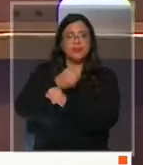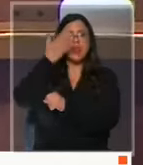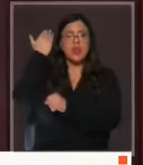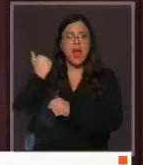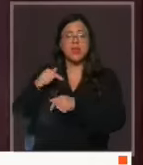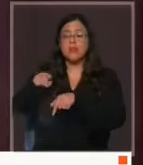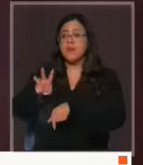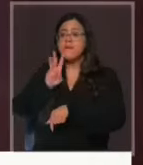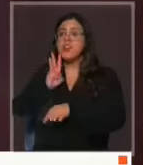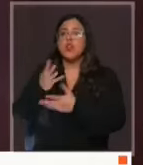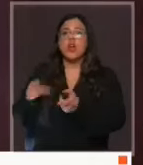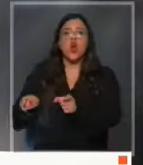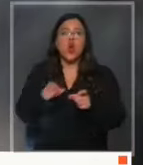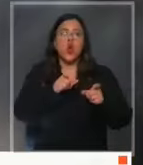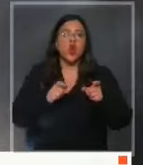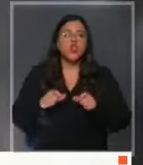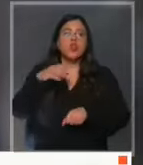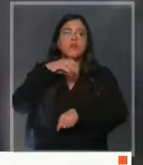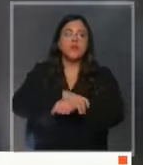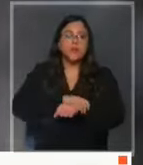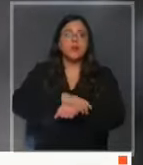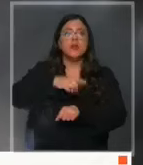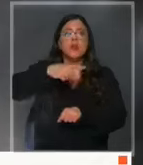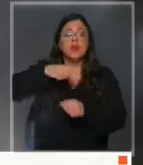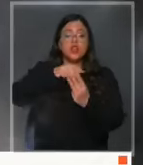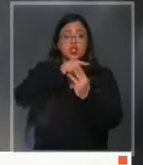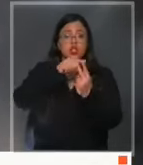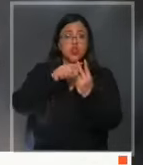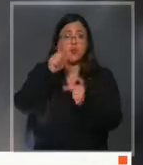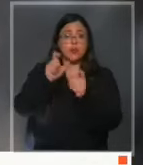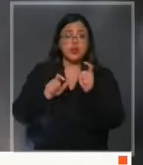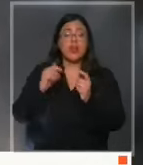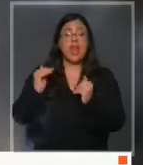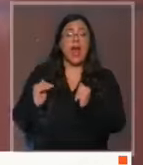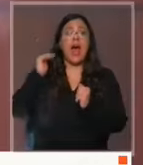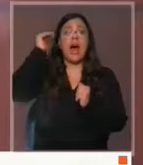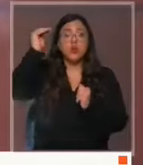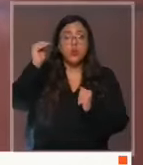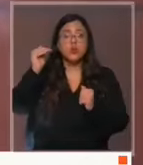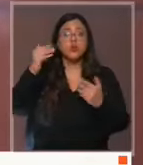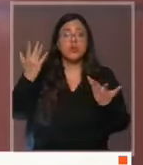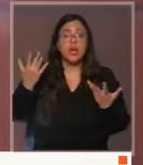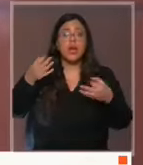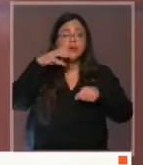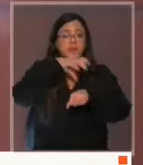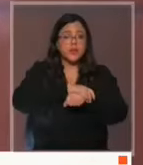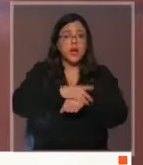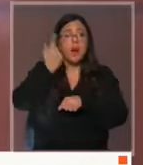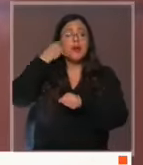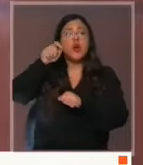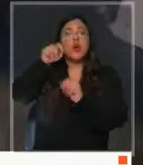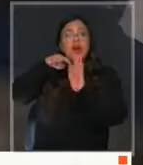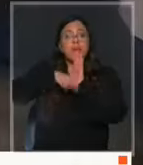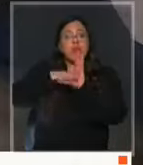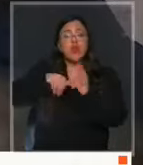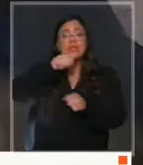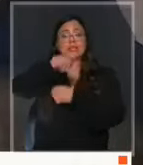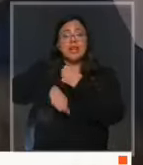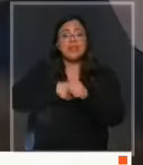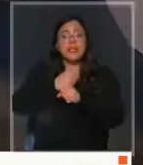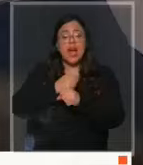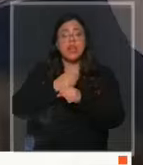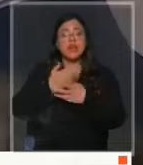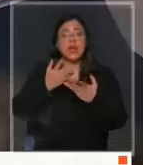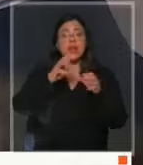se realizó el control de detención y quedaron, en el caso de los dos adultos, en prisión preventiva. Para el menor de 16 años se decretó internación